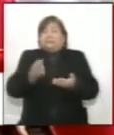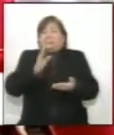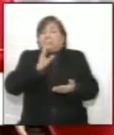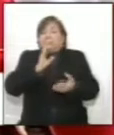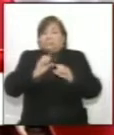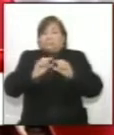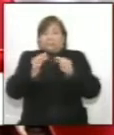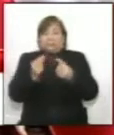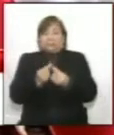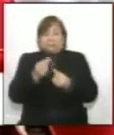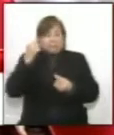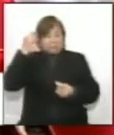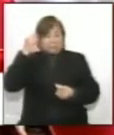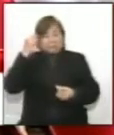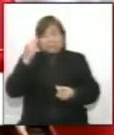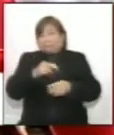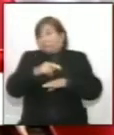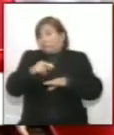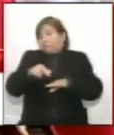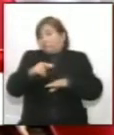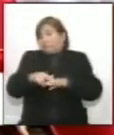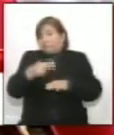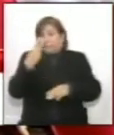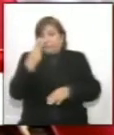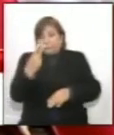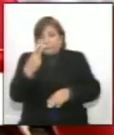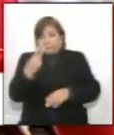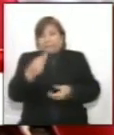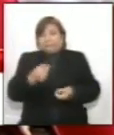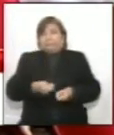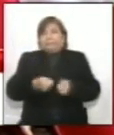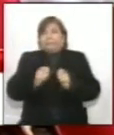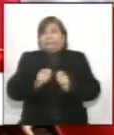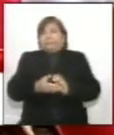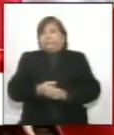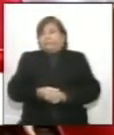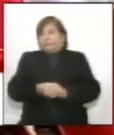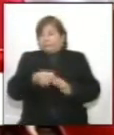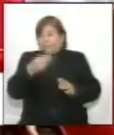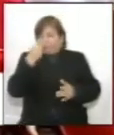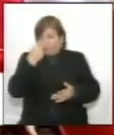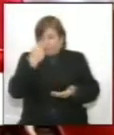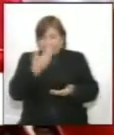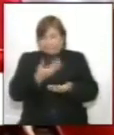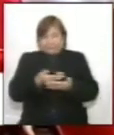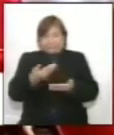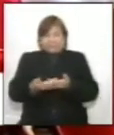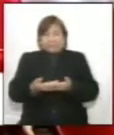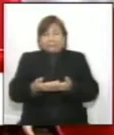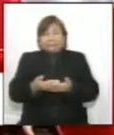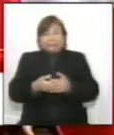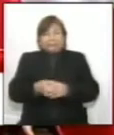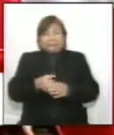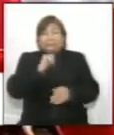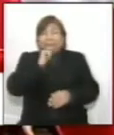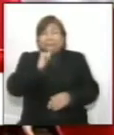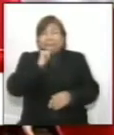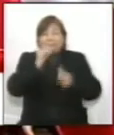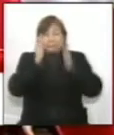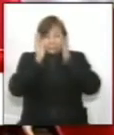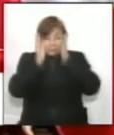bancadas políticas, y naturalmente esos dos parlamentarios, viendo esa parte, digamos, de falta de